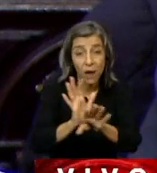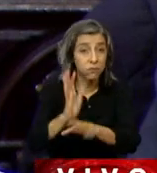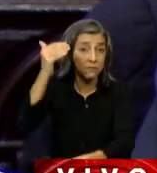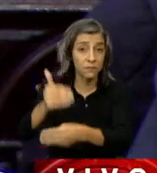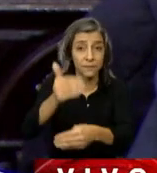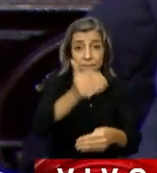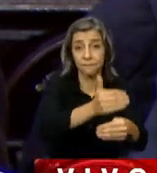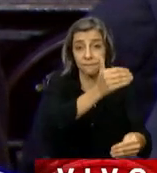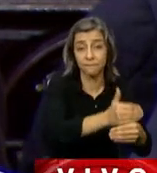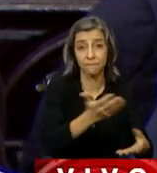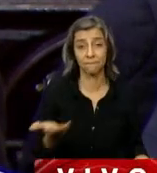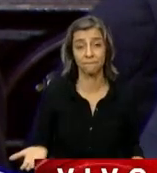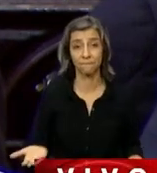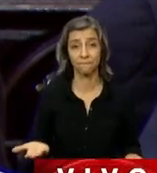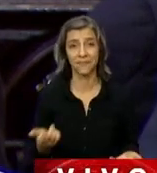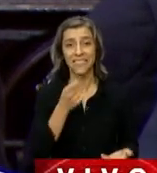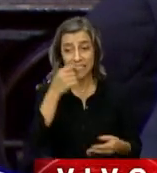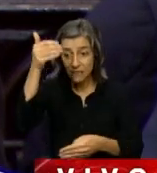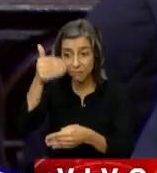para la contención, básicamente, social,